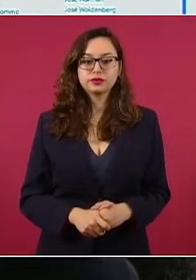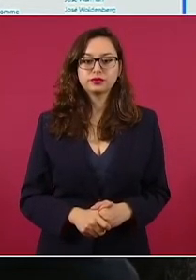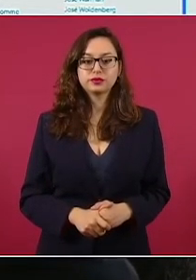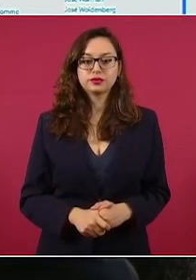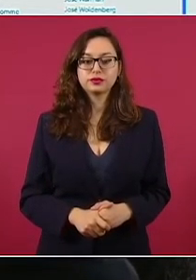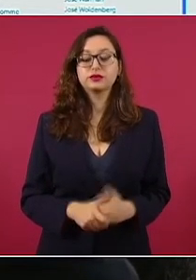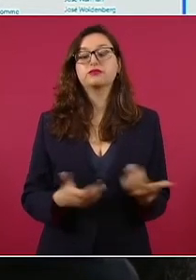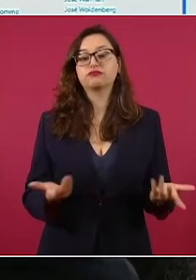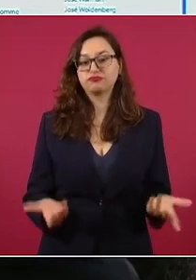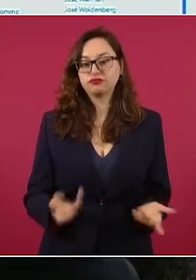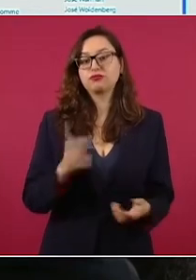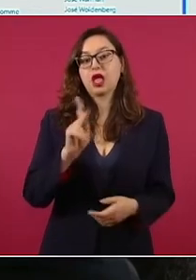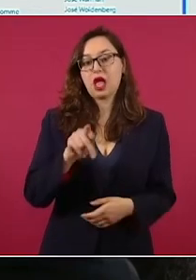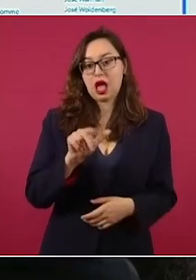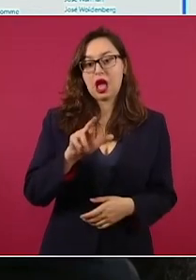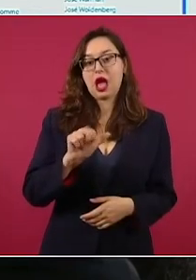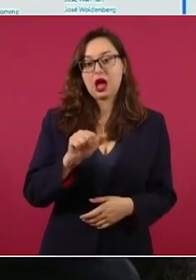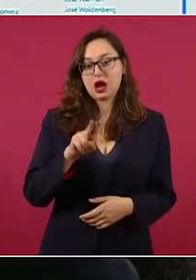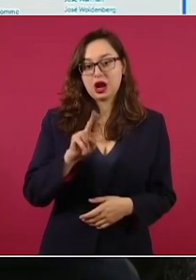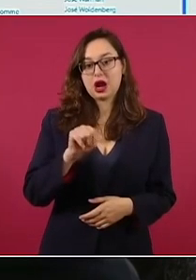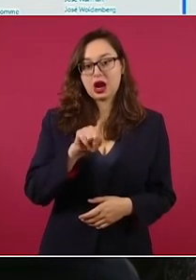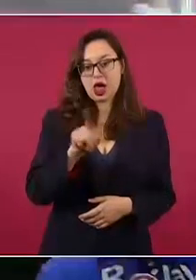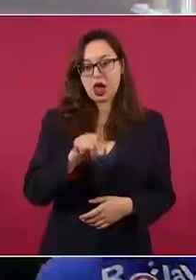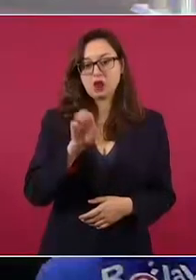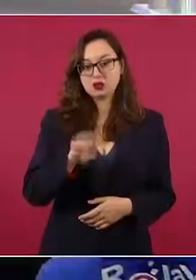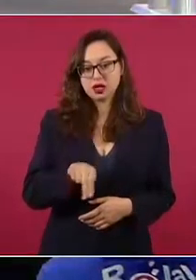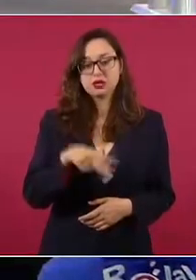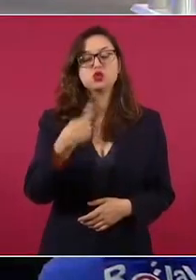Enrique Krause, su hijo León.